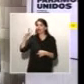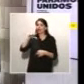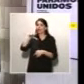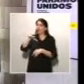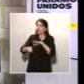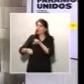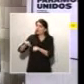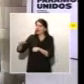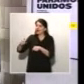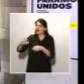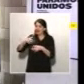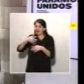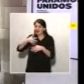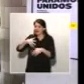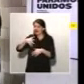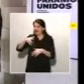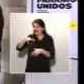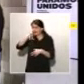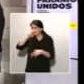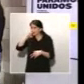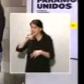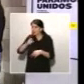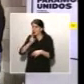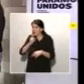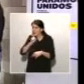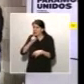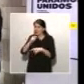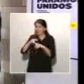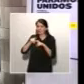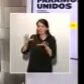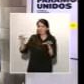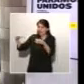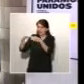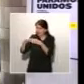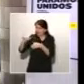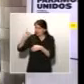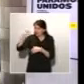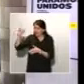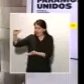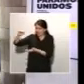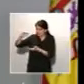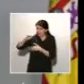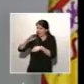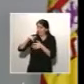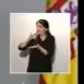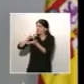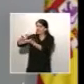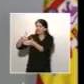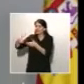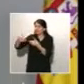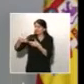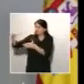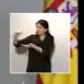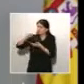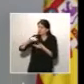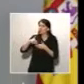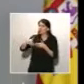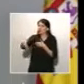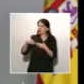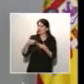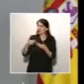llegando los equipos, qué compras hay en marcha, qué fechas, señora Lacruz. Bien, pues hemos abierto